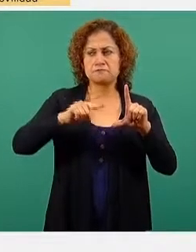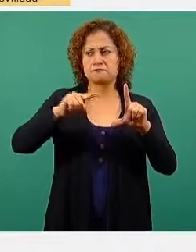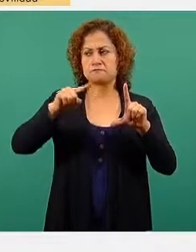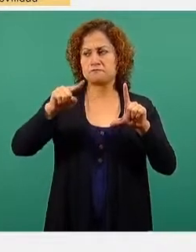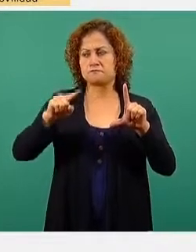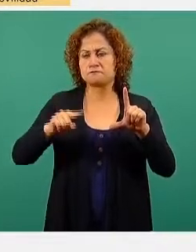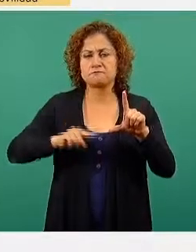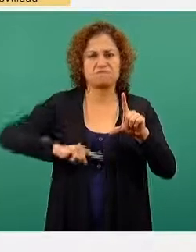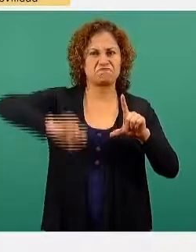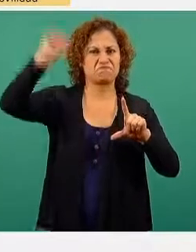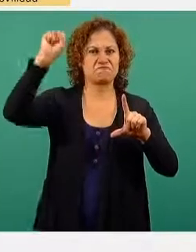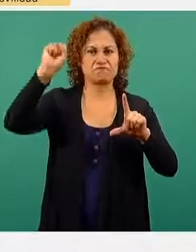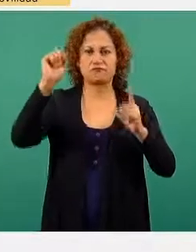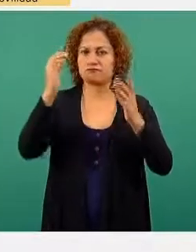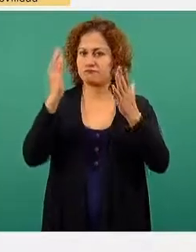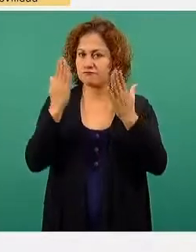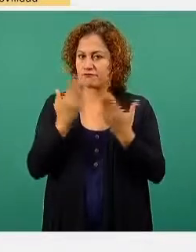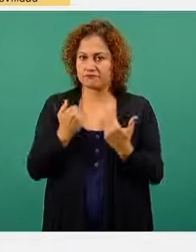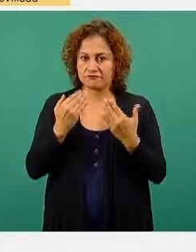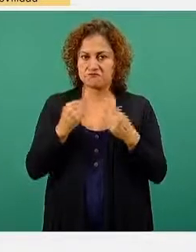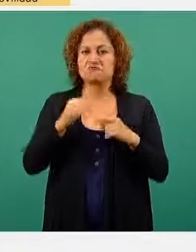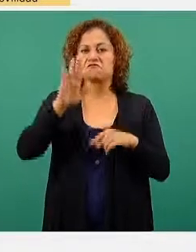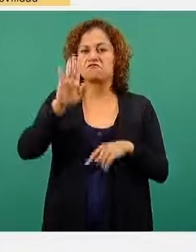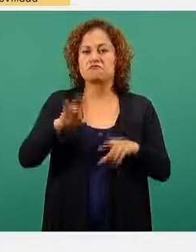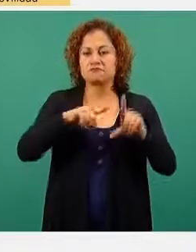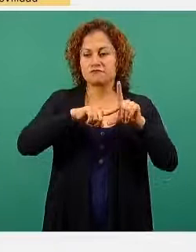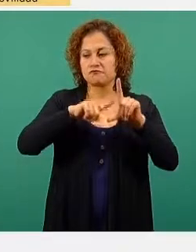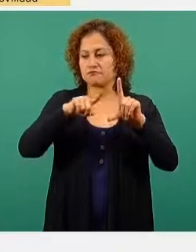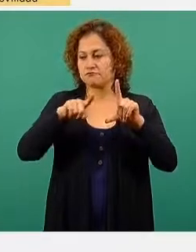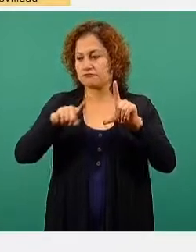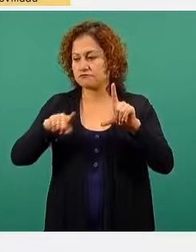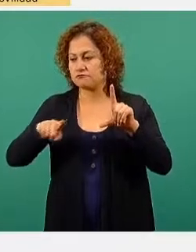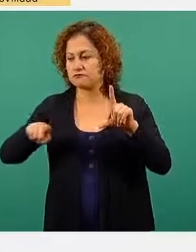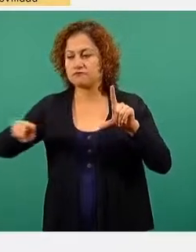plana, o tendencia a lo plano.